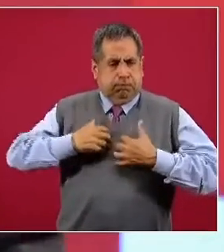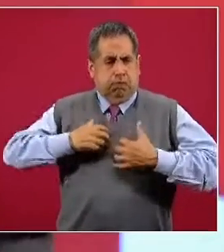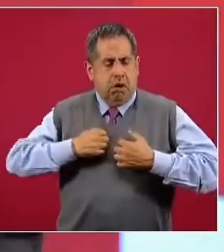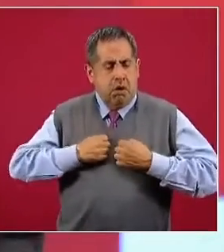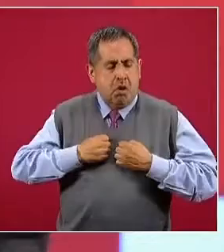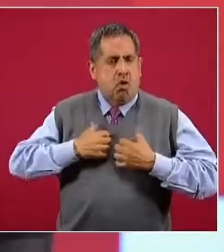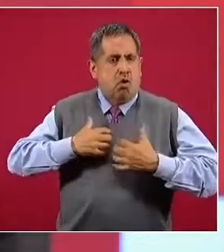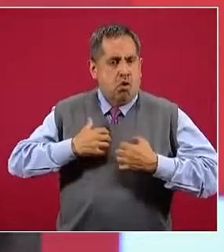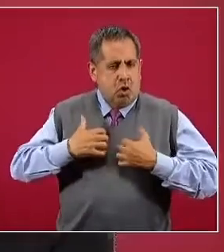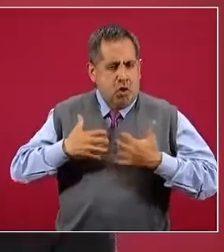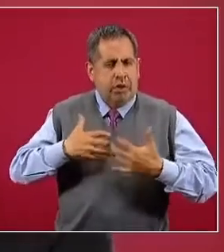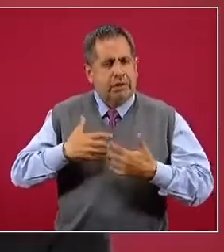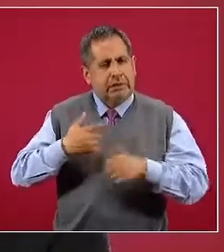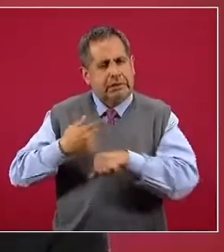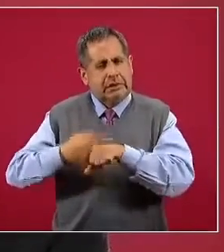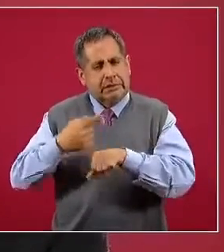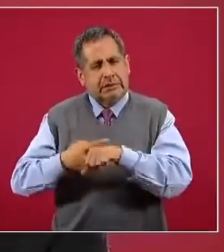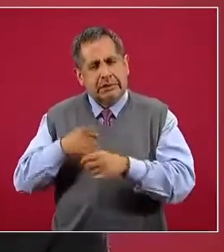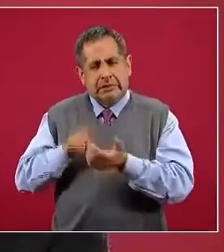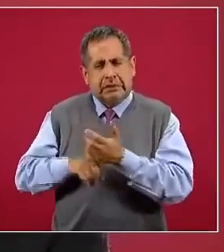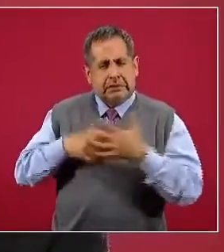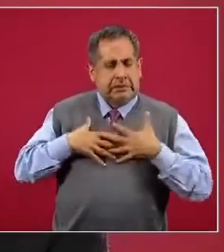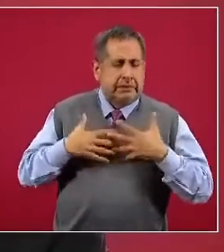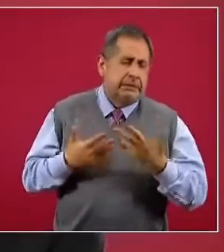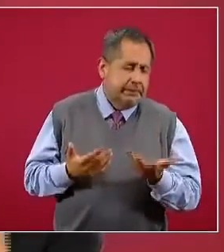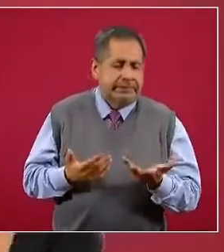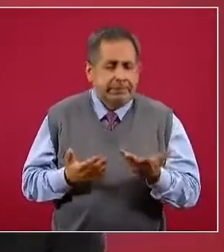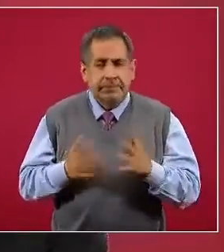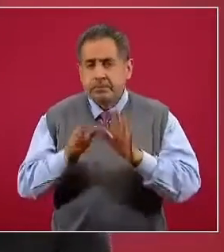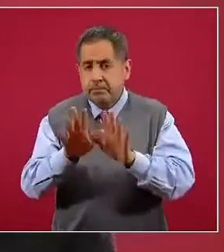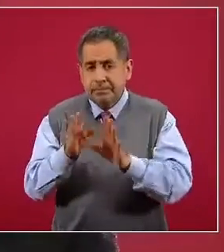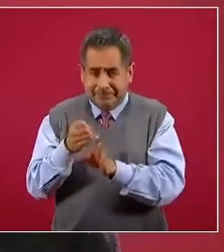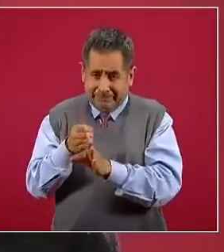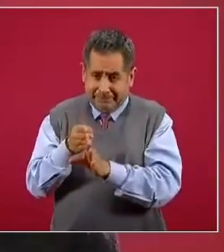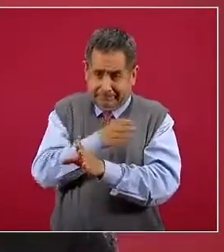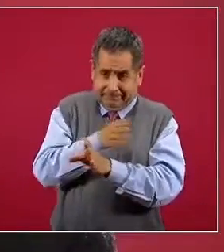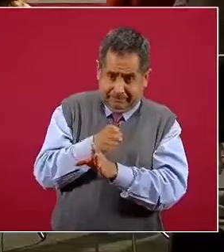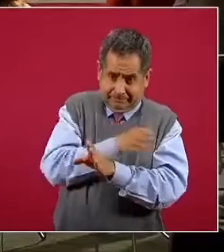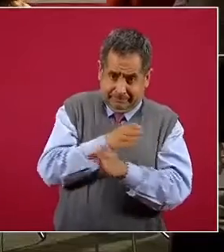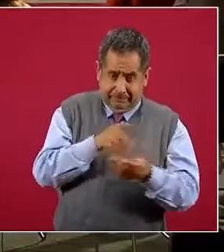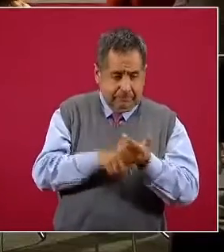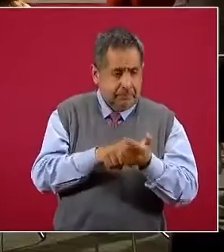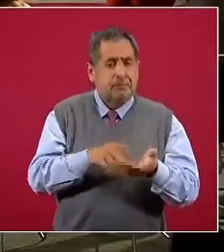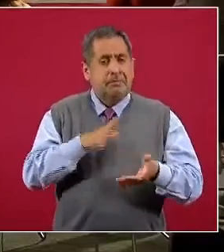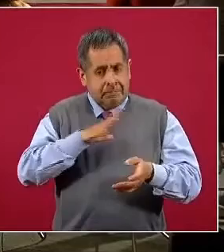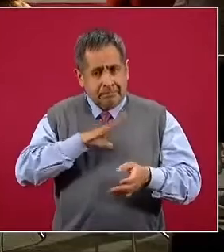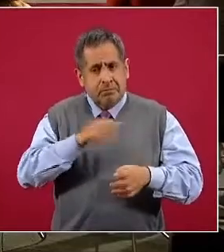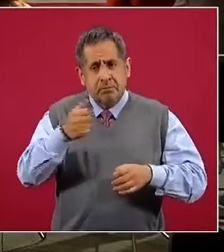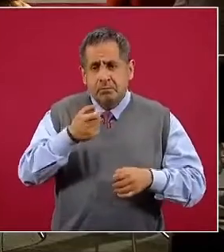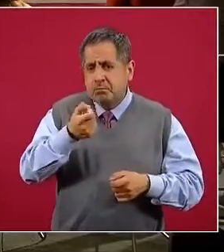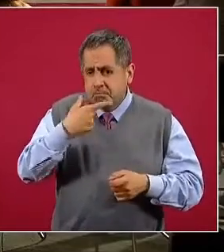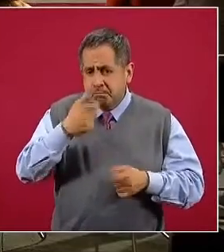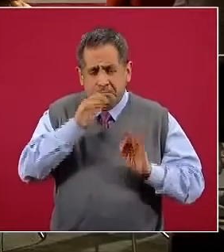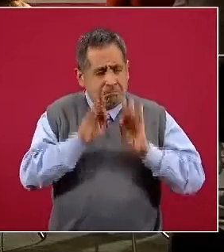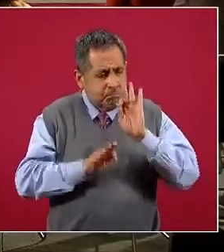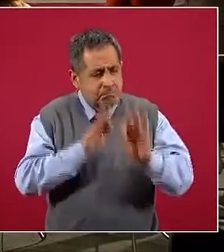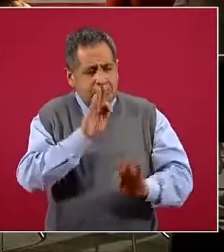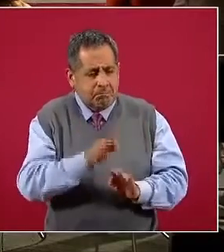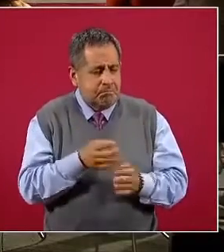respiren durante el periodo en que los pulmones están inflamados. Pero incluso antes de eso, hay otras intervenciones